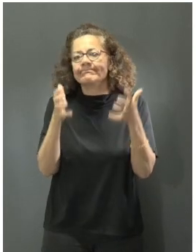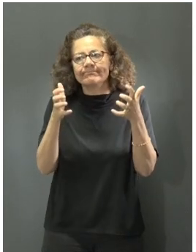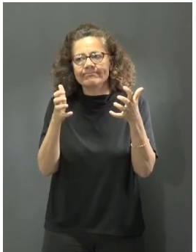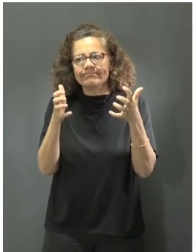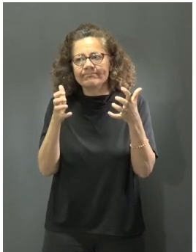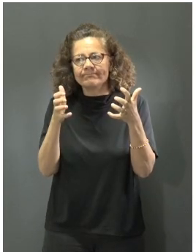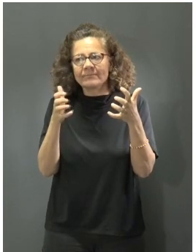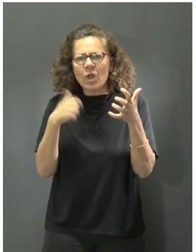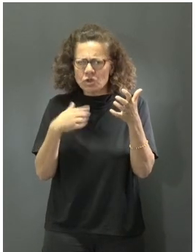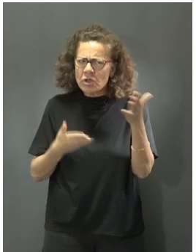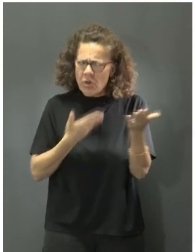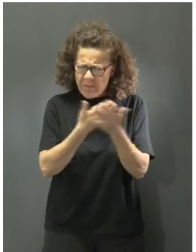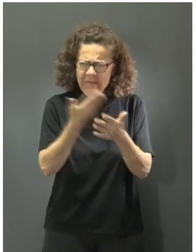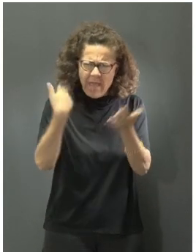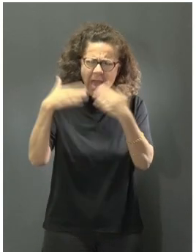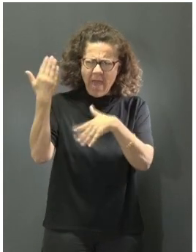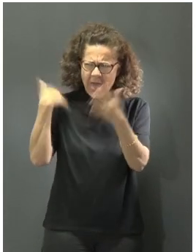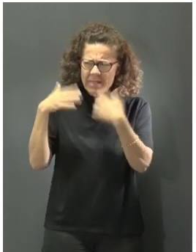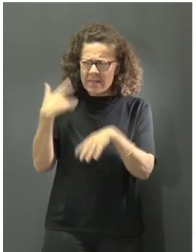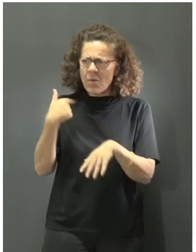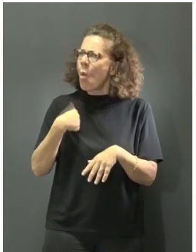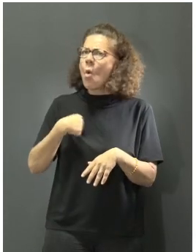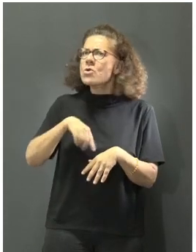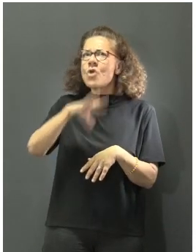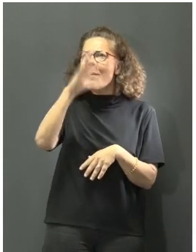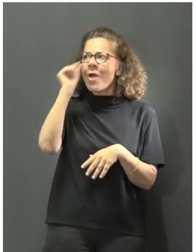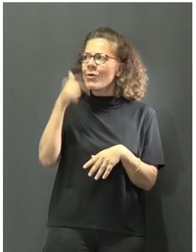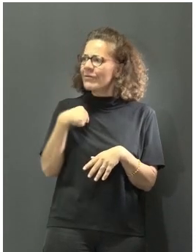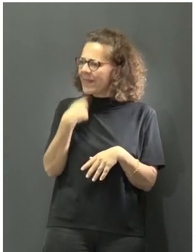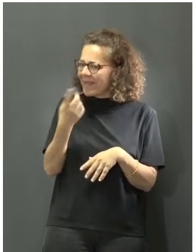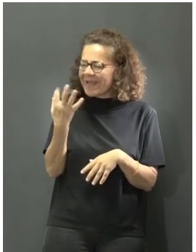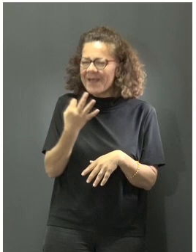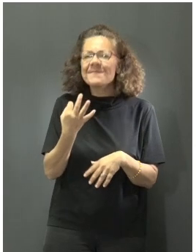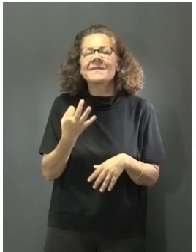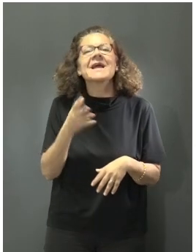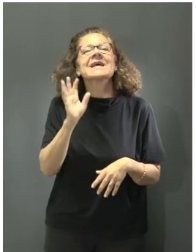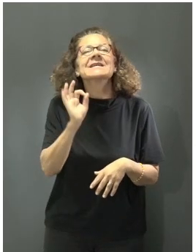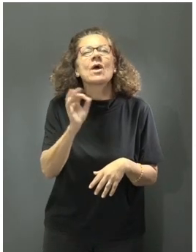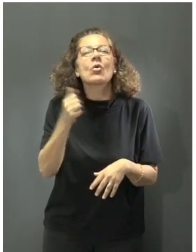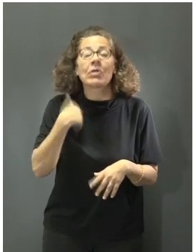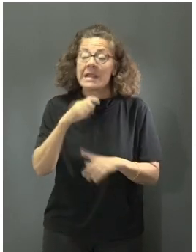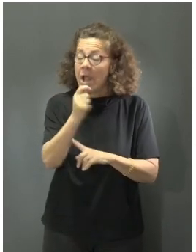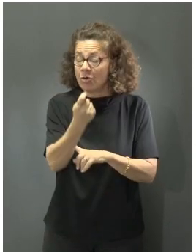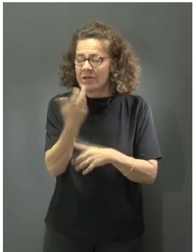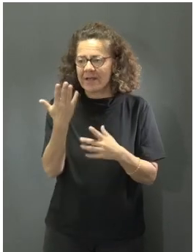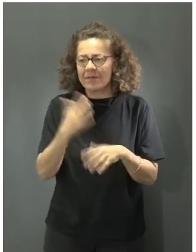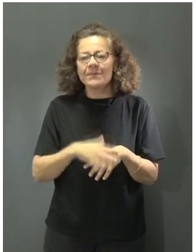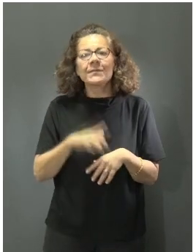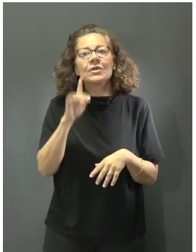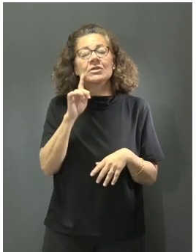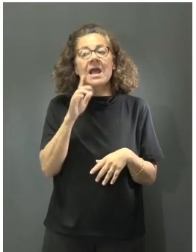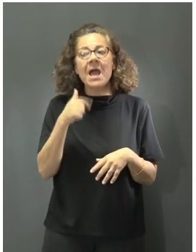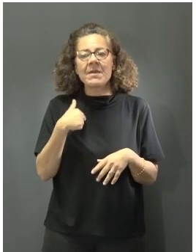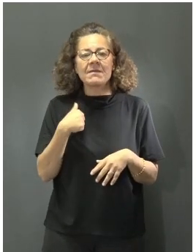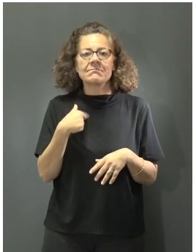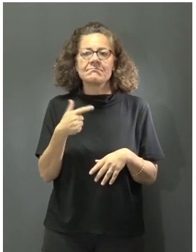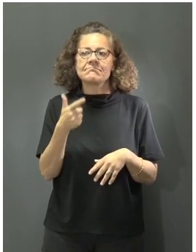otra vez hace unos años. Pero... Sí, y no me acuerdo de lo que te dije, pero bueno. Seguro que ya está conseguido, a lo mejor. No sé. A